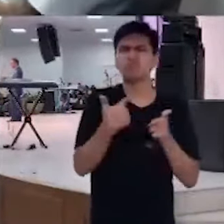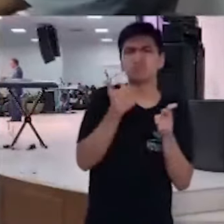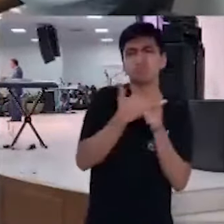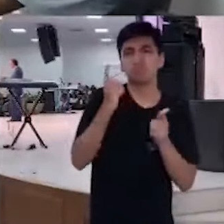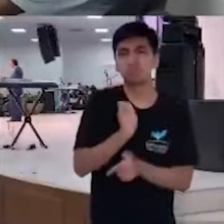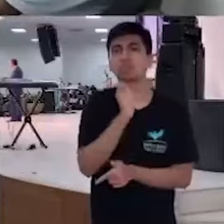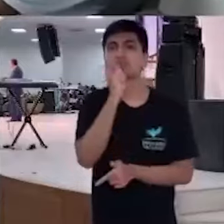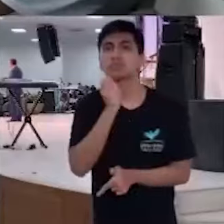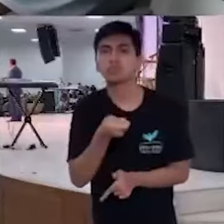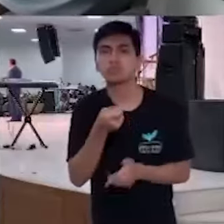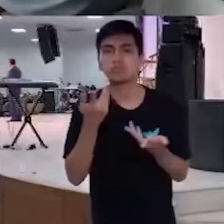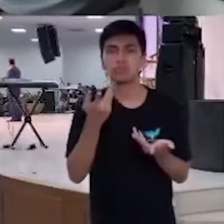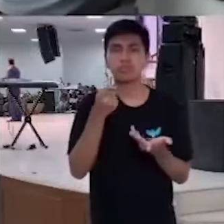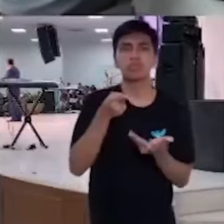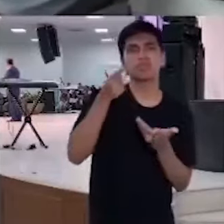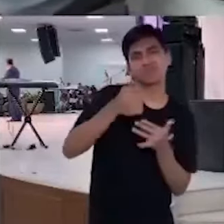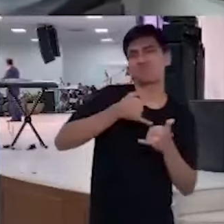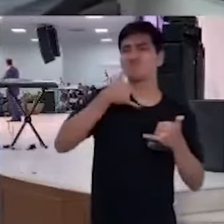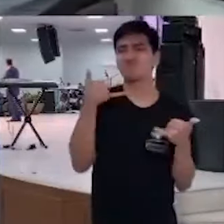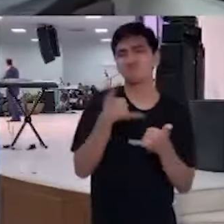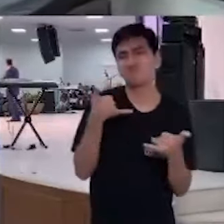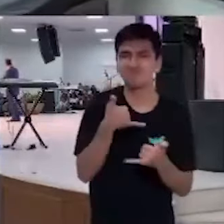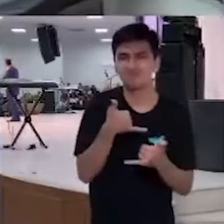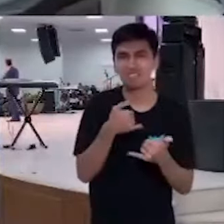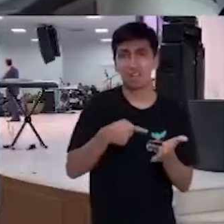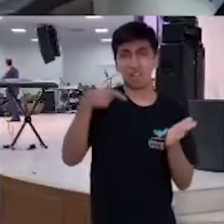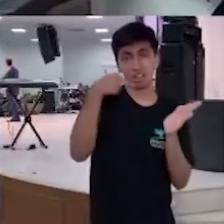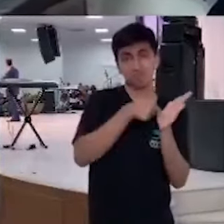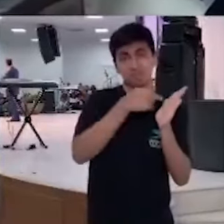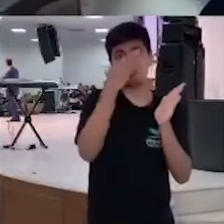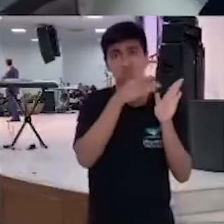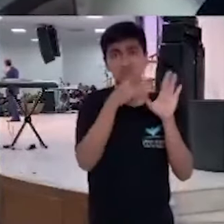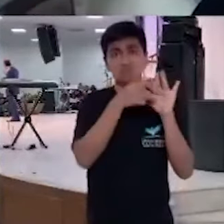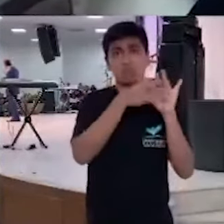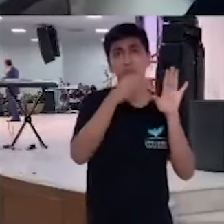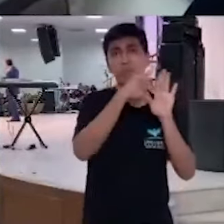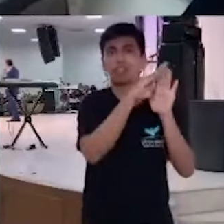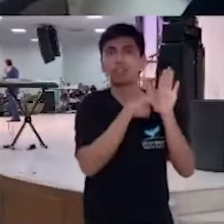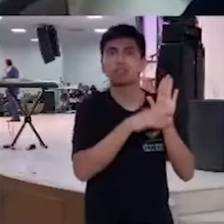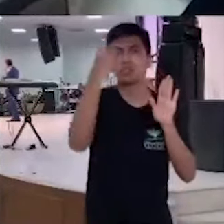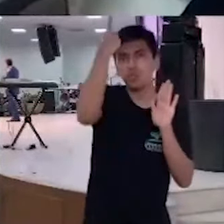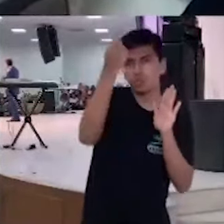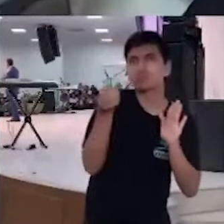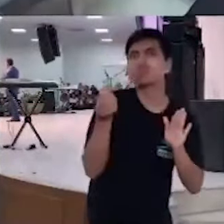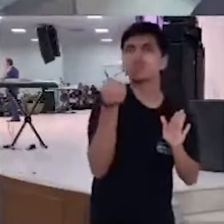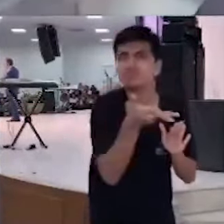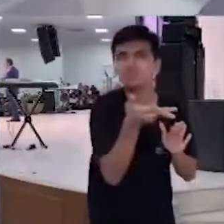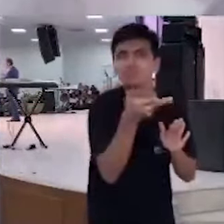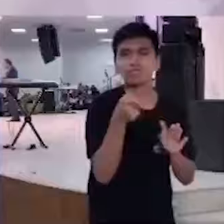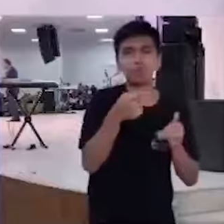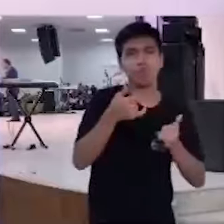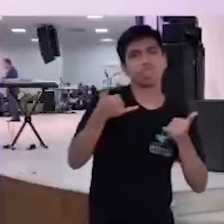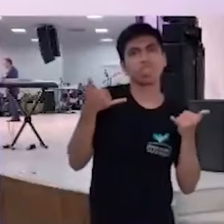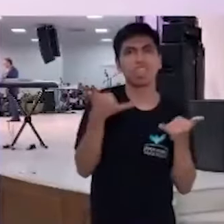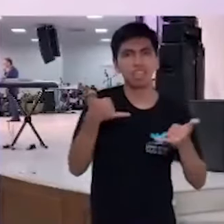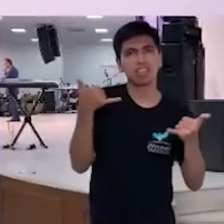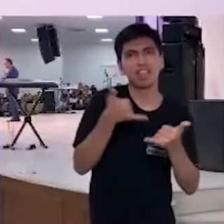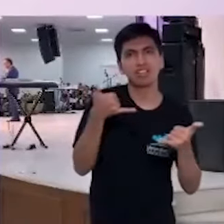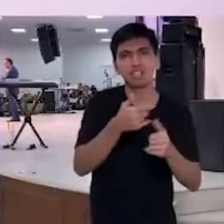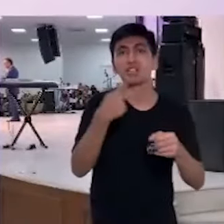mismo. Y créeme lo que te voy a decir, estoy seguro que vas a caer en los pecados